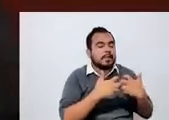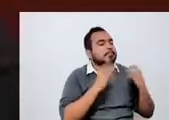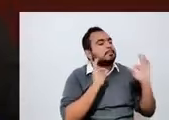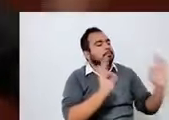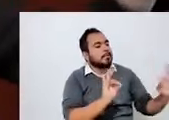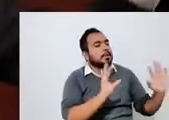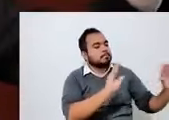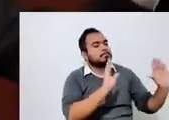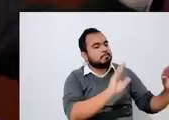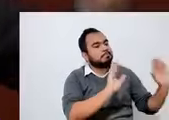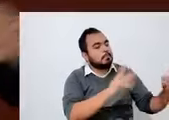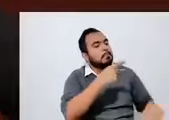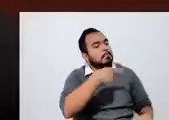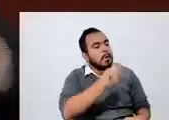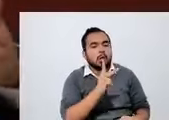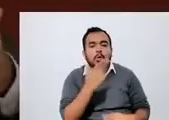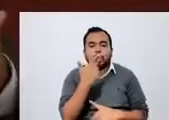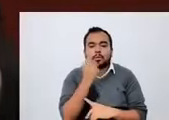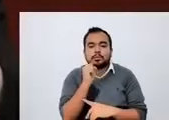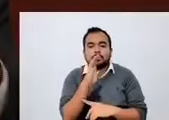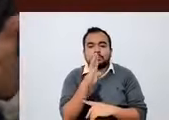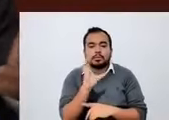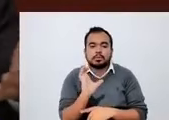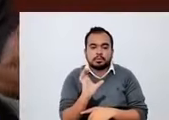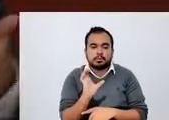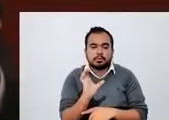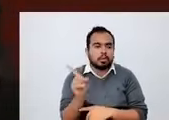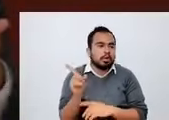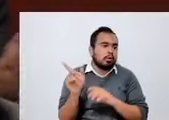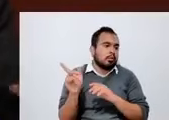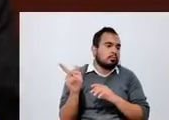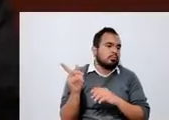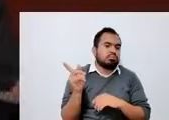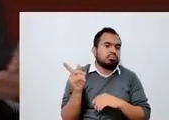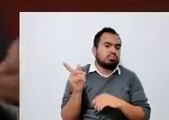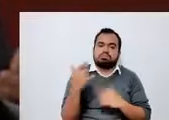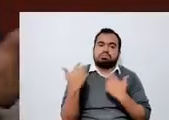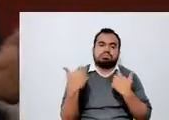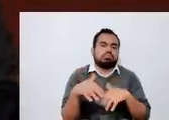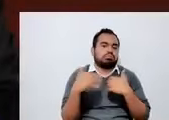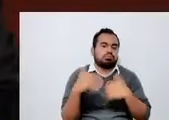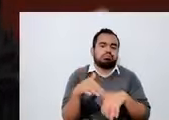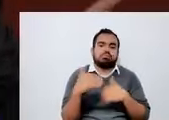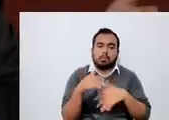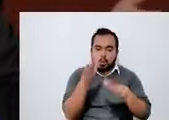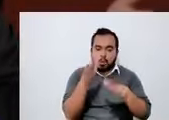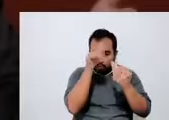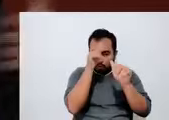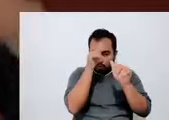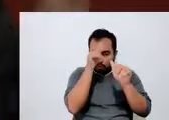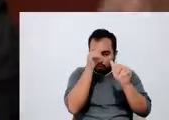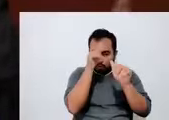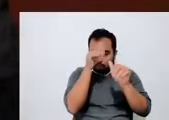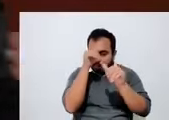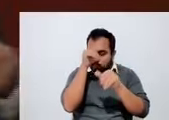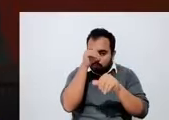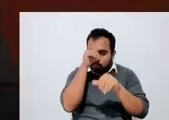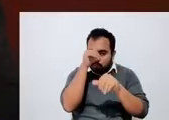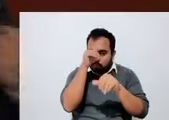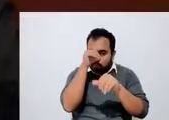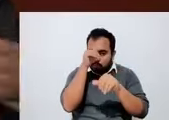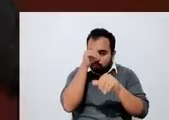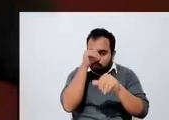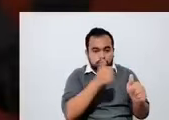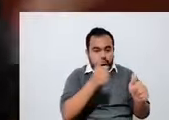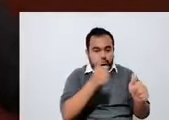¿no?, HSBC ha empalmado 3 acuerdos de no persecución con el gobierno estadounidense que son un escándalo porque